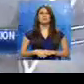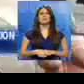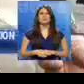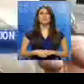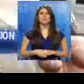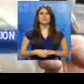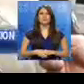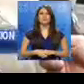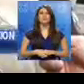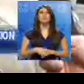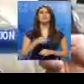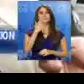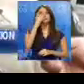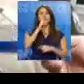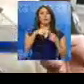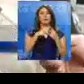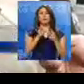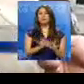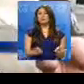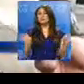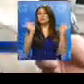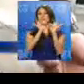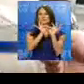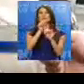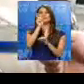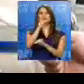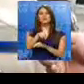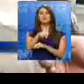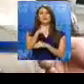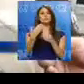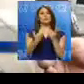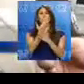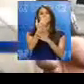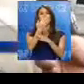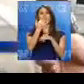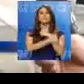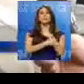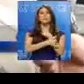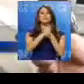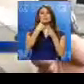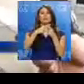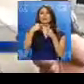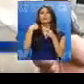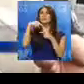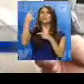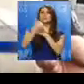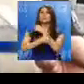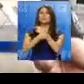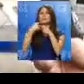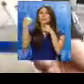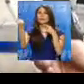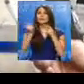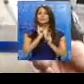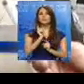Que la característica fundamental de estos es que se originan en un país, pero tienen efectos en otros, en dos o más